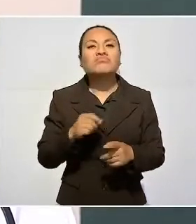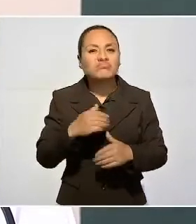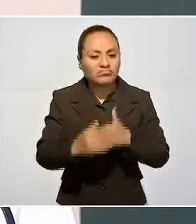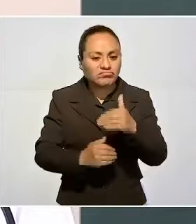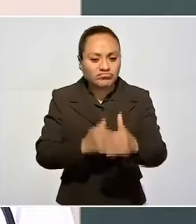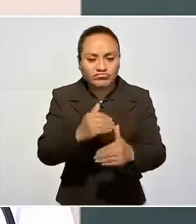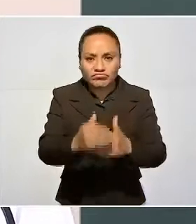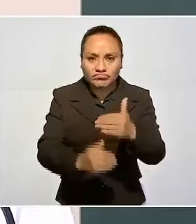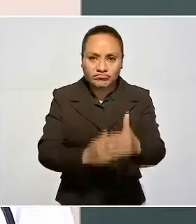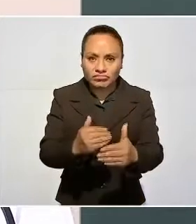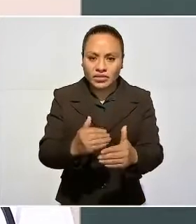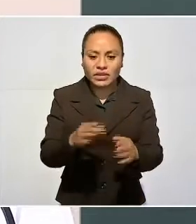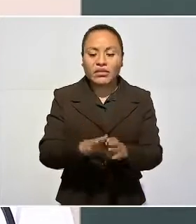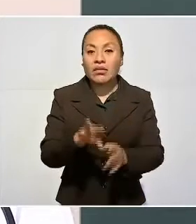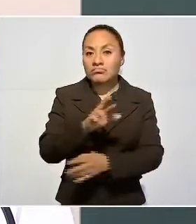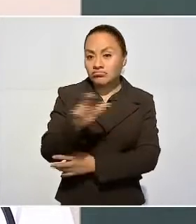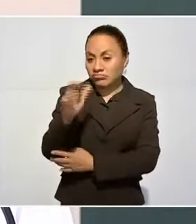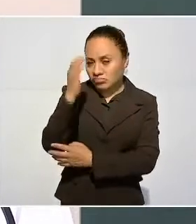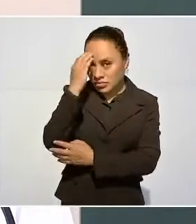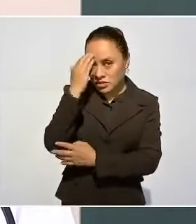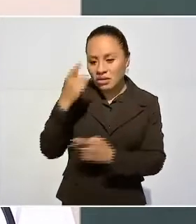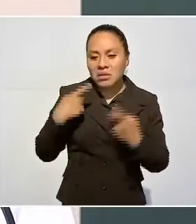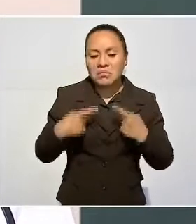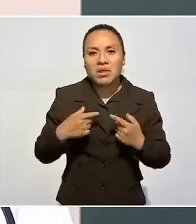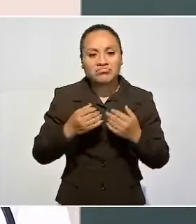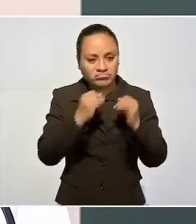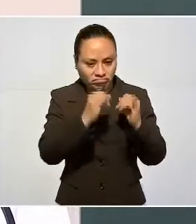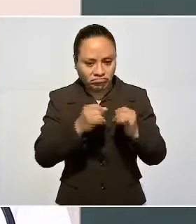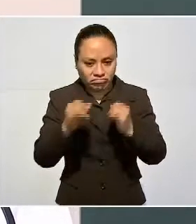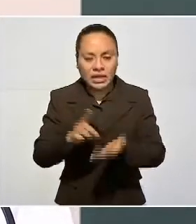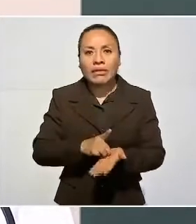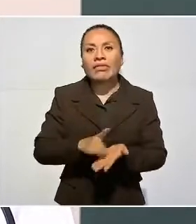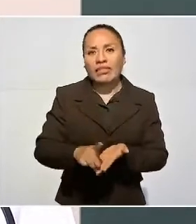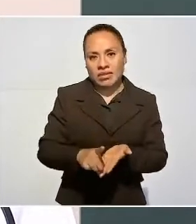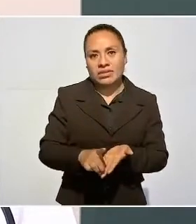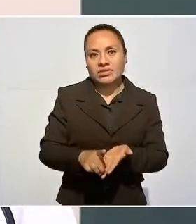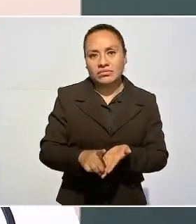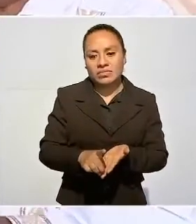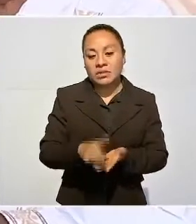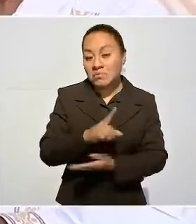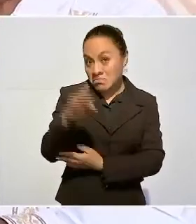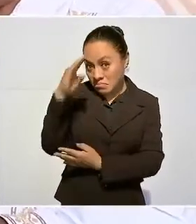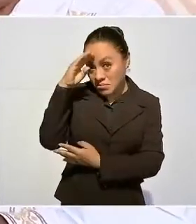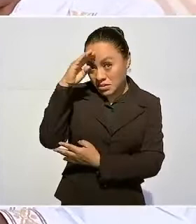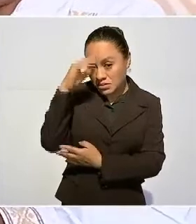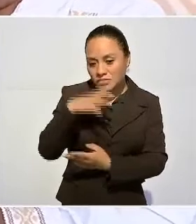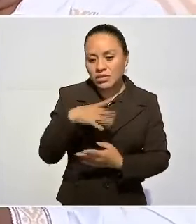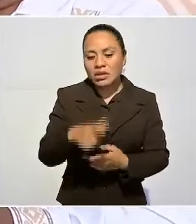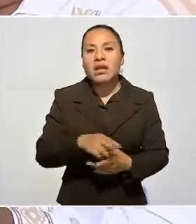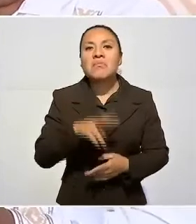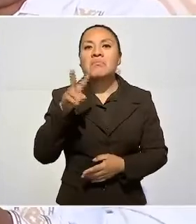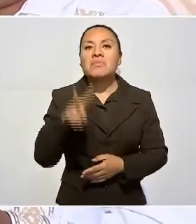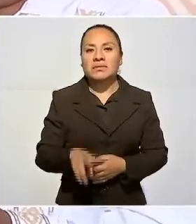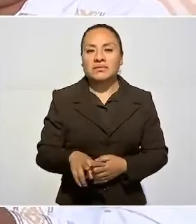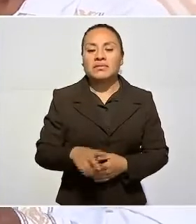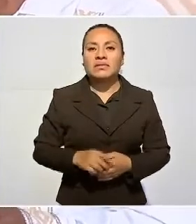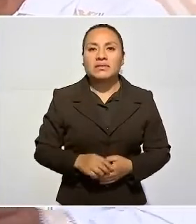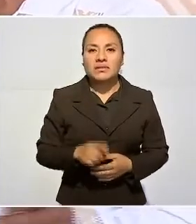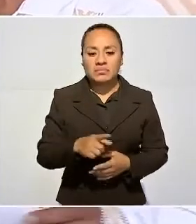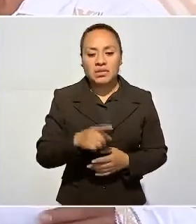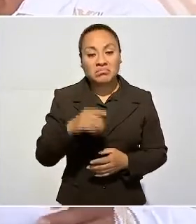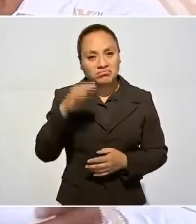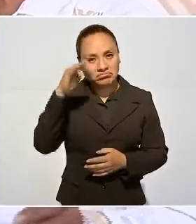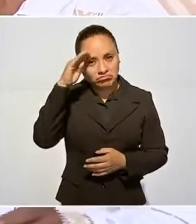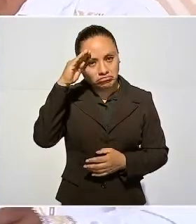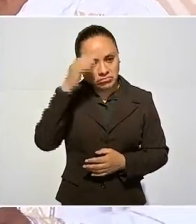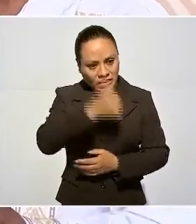principalmente exigimos nuestro reconocimiento como sujetos de derecho público, considerando nuestra realidad y